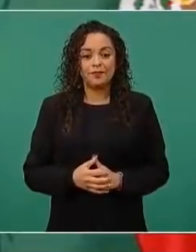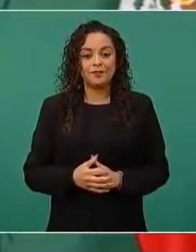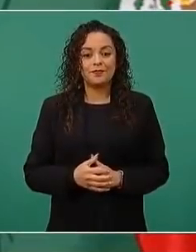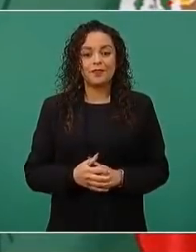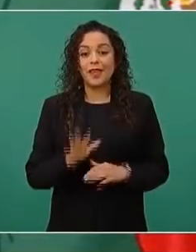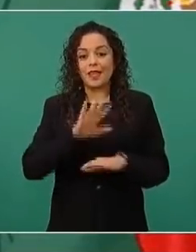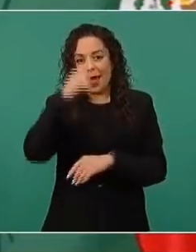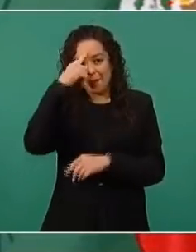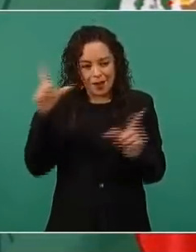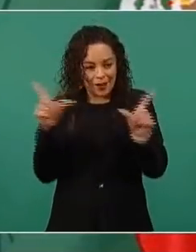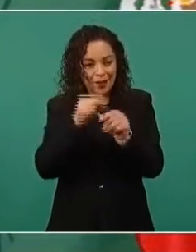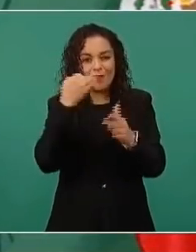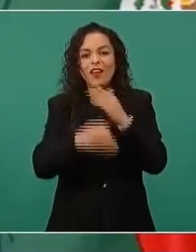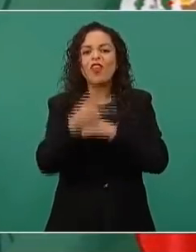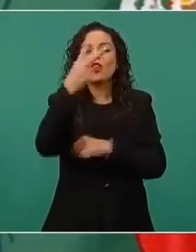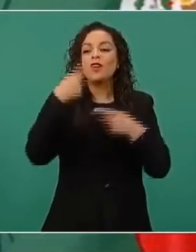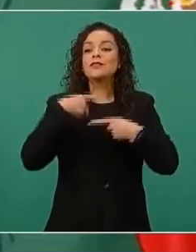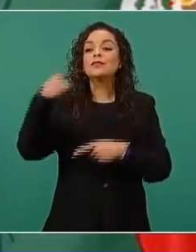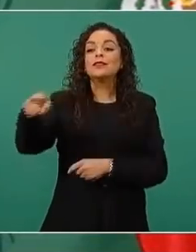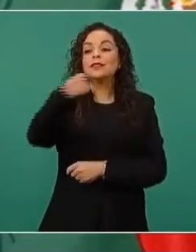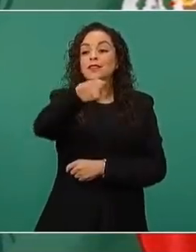compañeros,